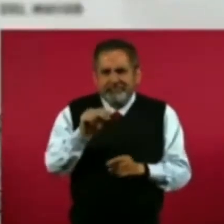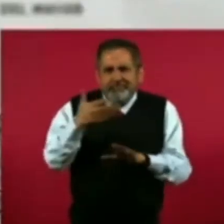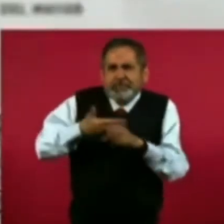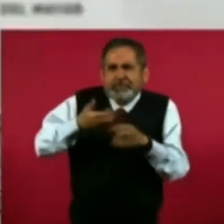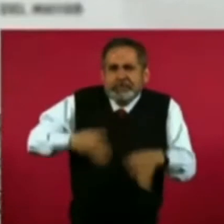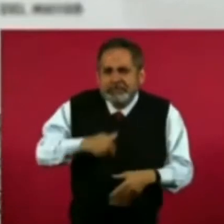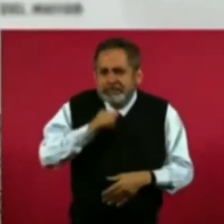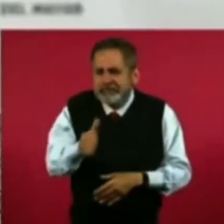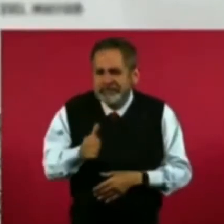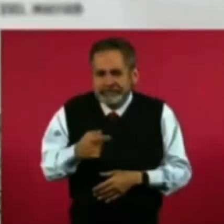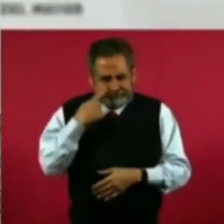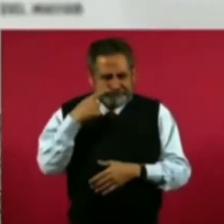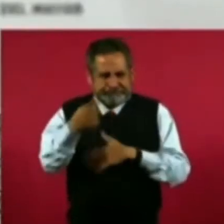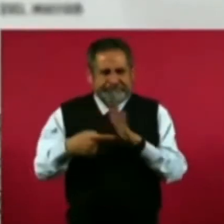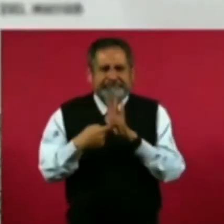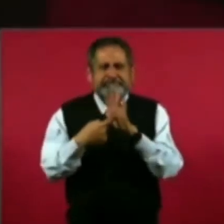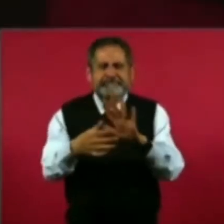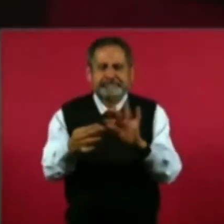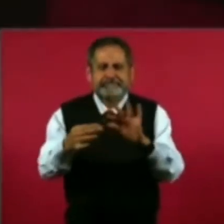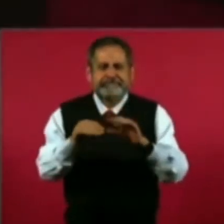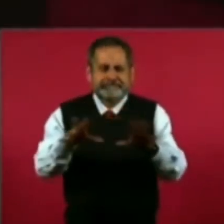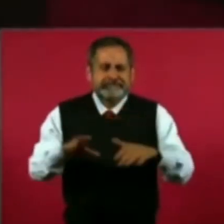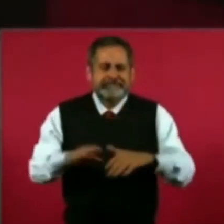los trabajadores?